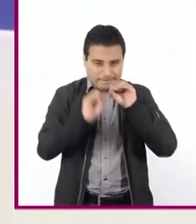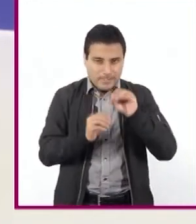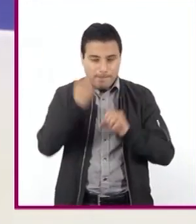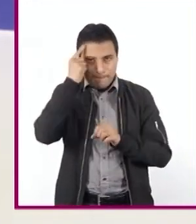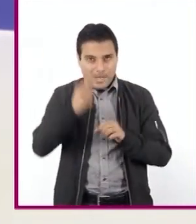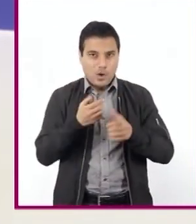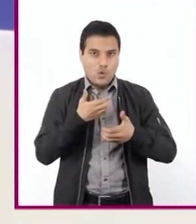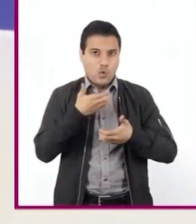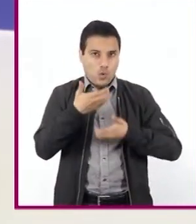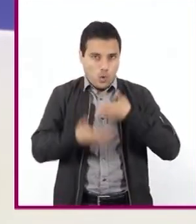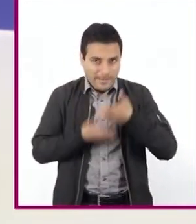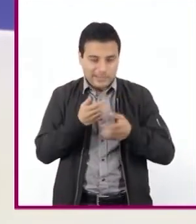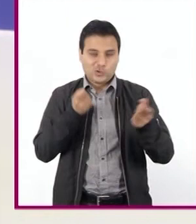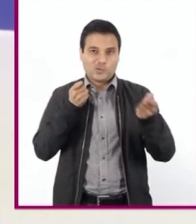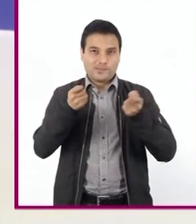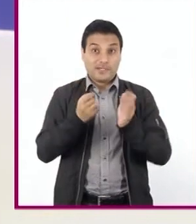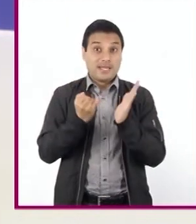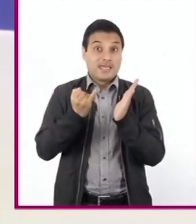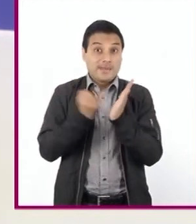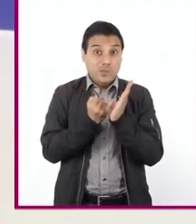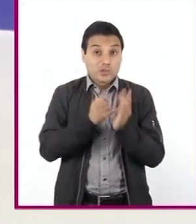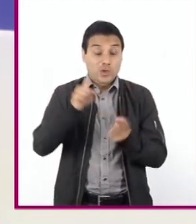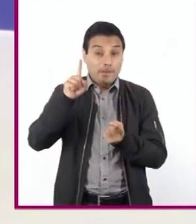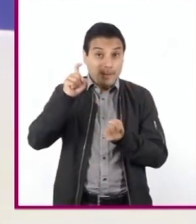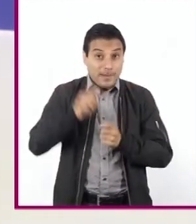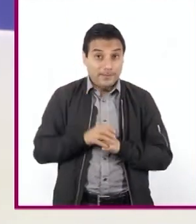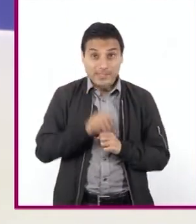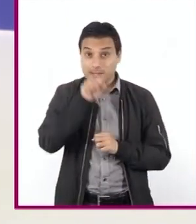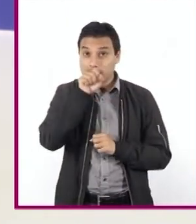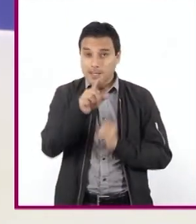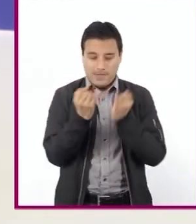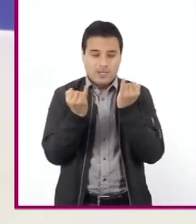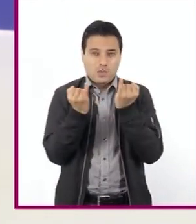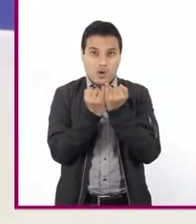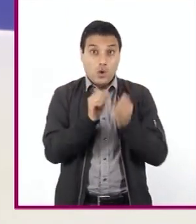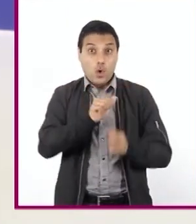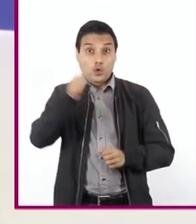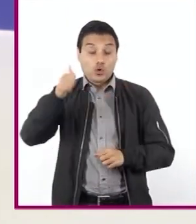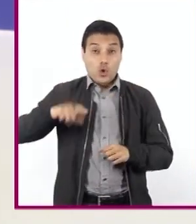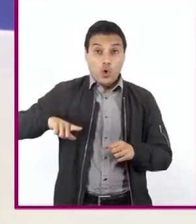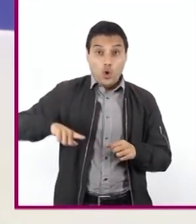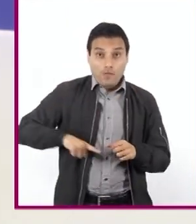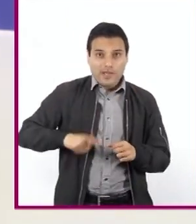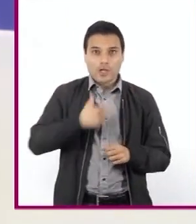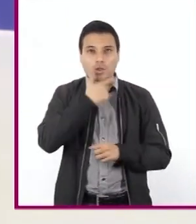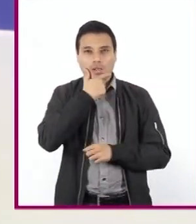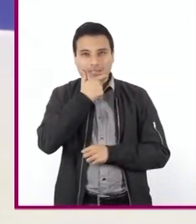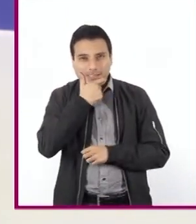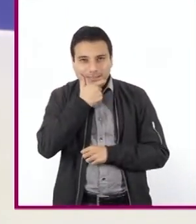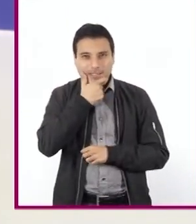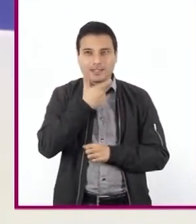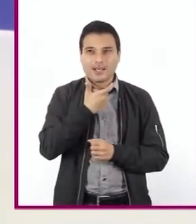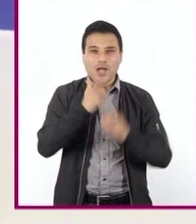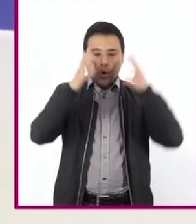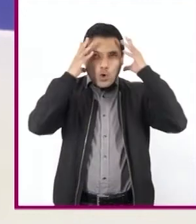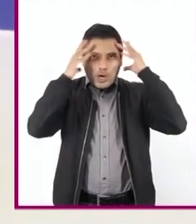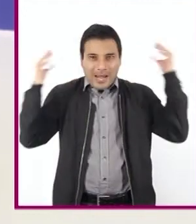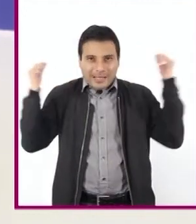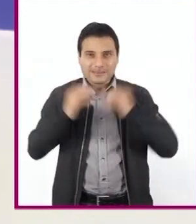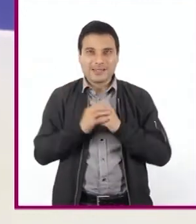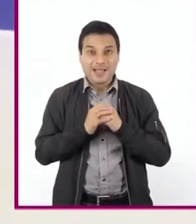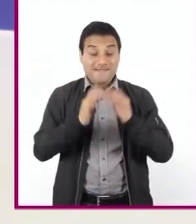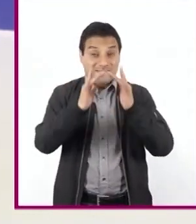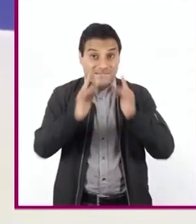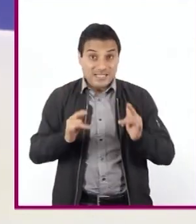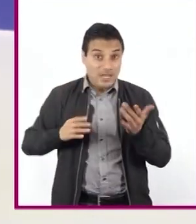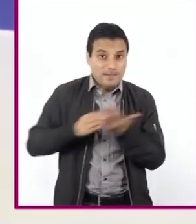transacciones, recaudar impuestos y limitar la intervención de otros gobiernos como Inglaterra, Holanda o